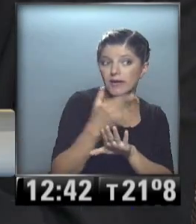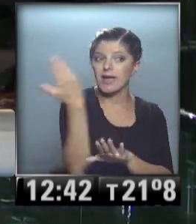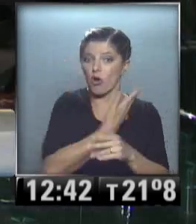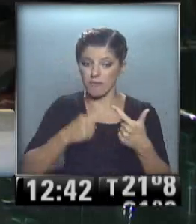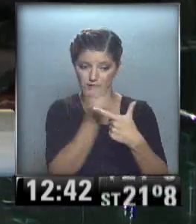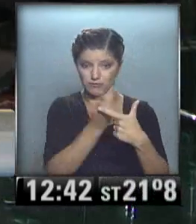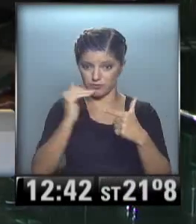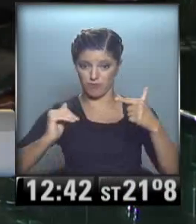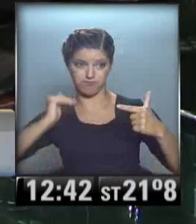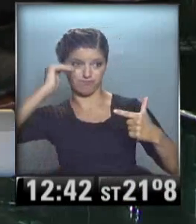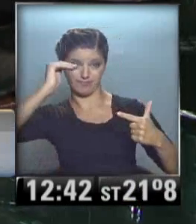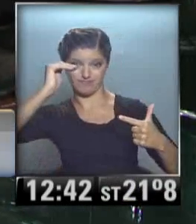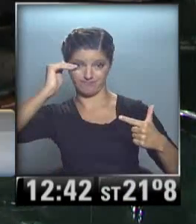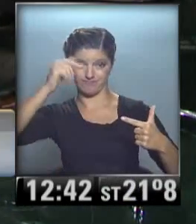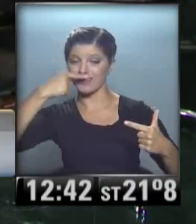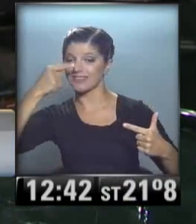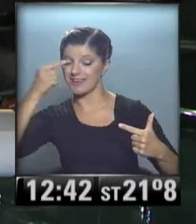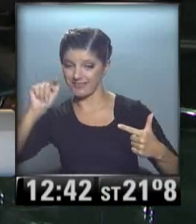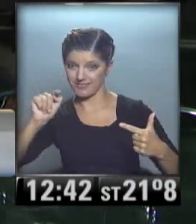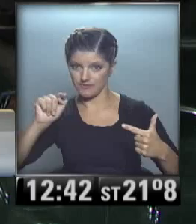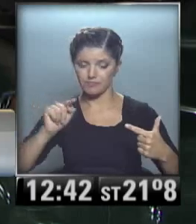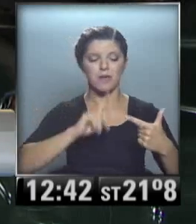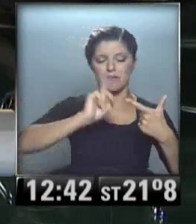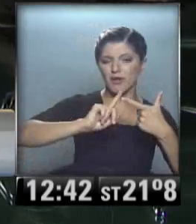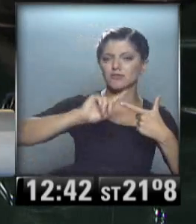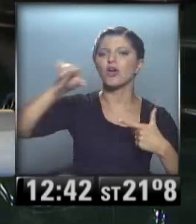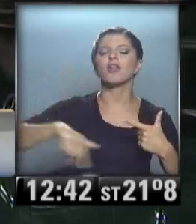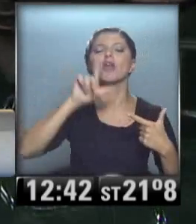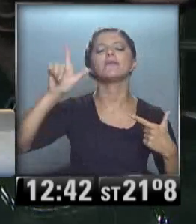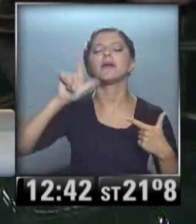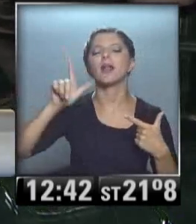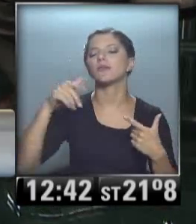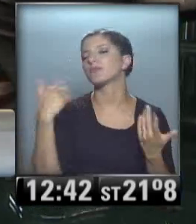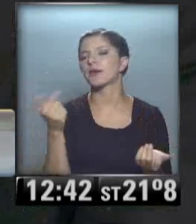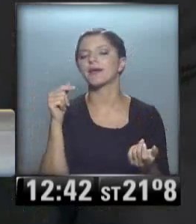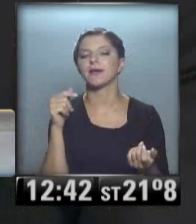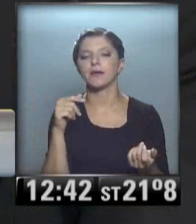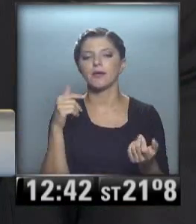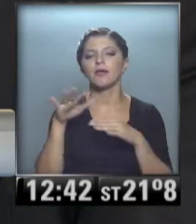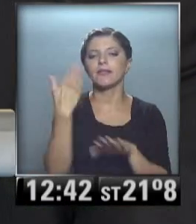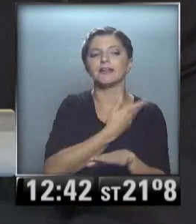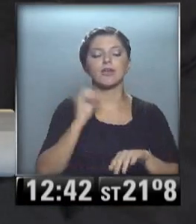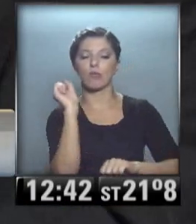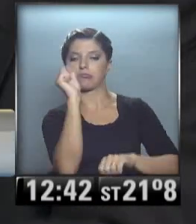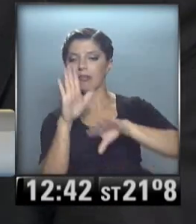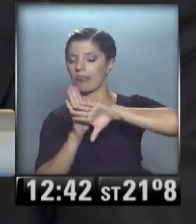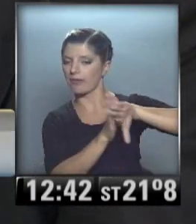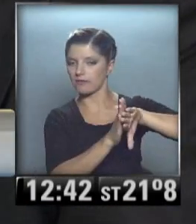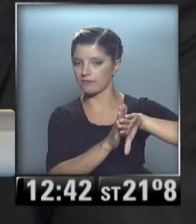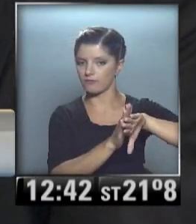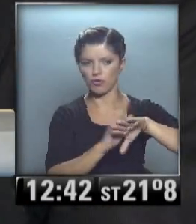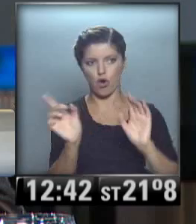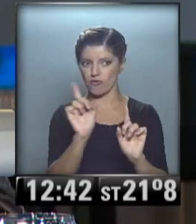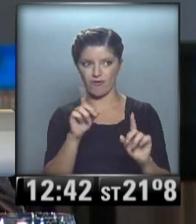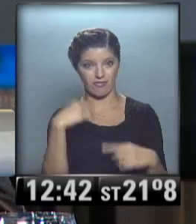al interés de algunos sectores del capital. No es un neoliberalismo que rehuye del Estado, es decir, que no intervención del